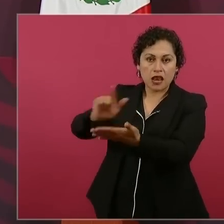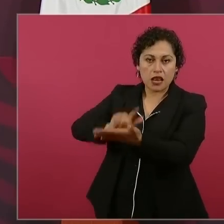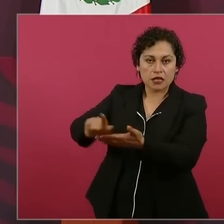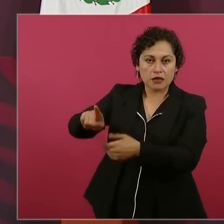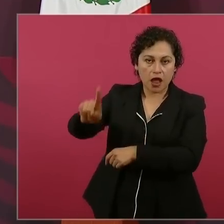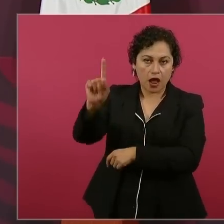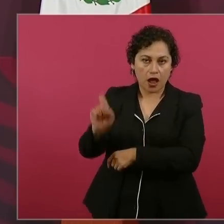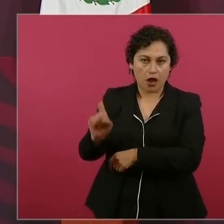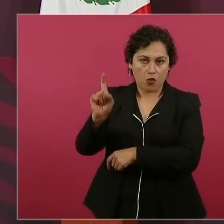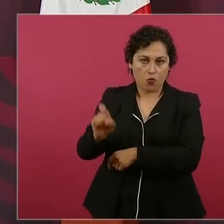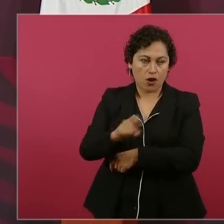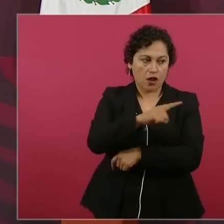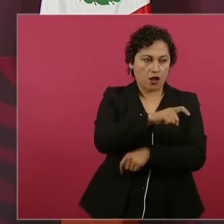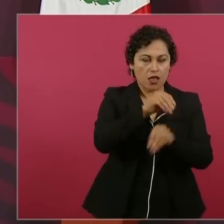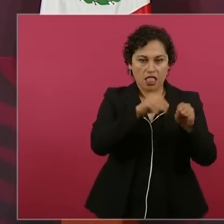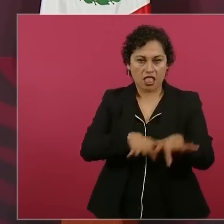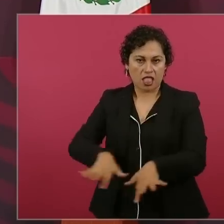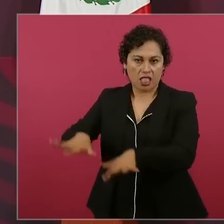cuidarlos,